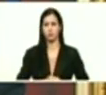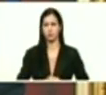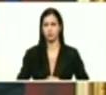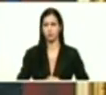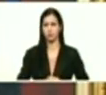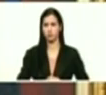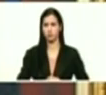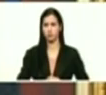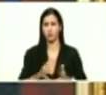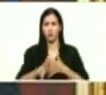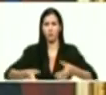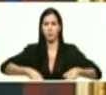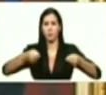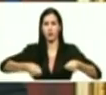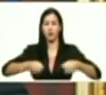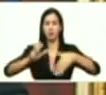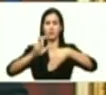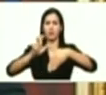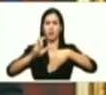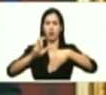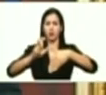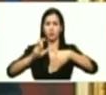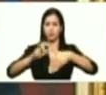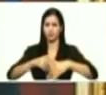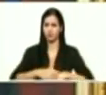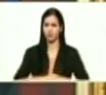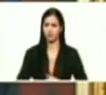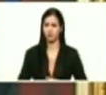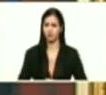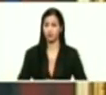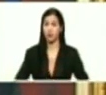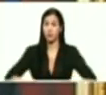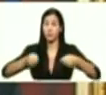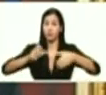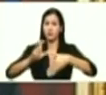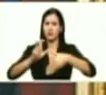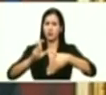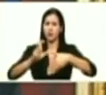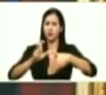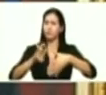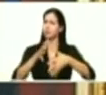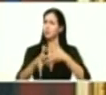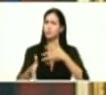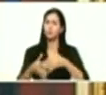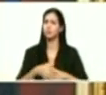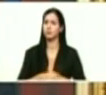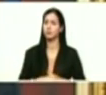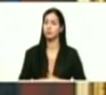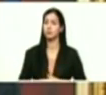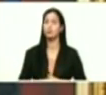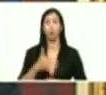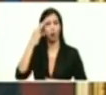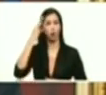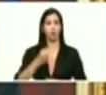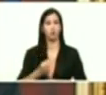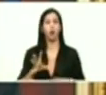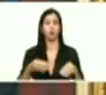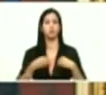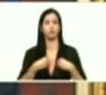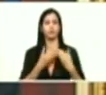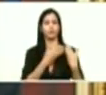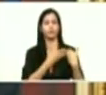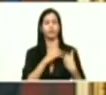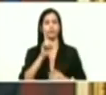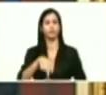sobre abastos bicentenario abastos bicentenario bueno así lo creo y asumo toda la